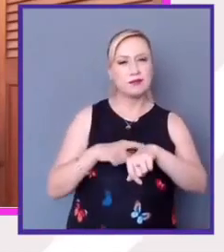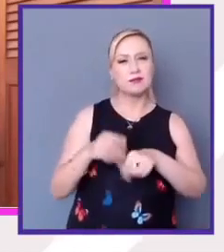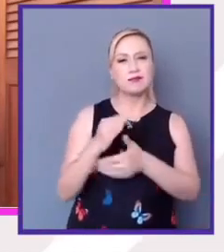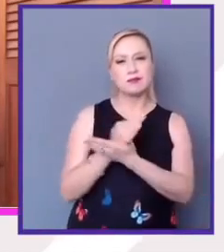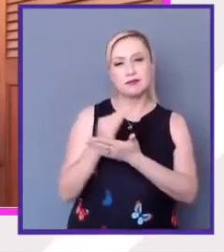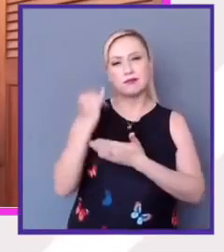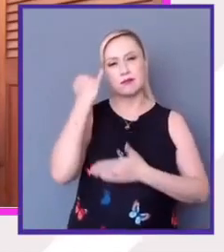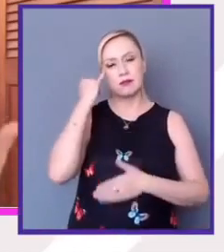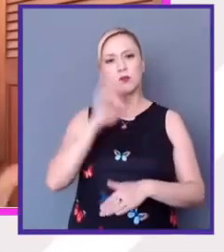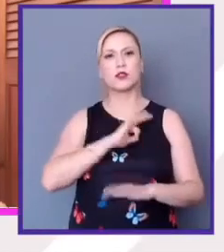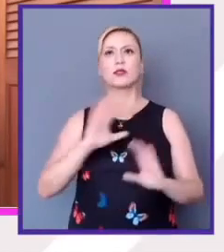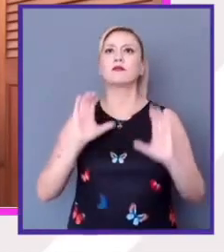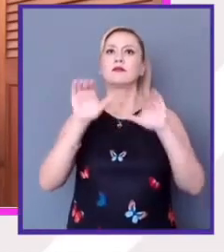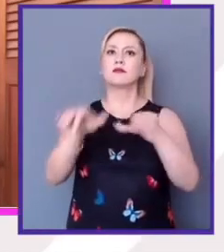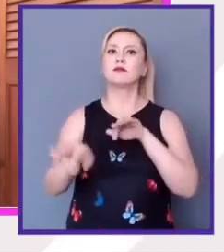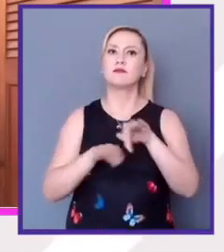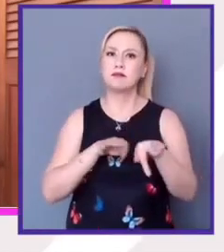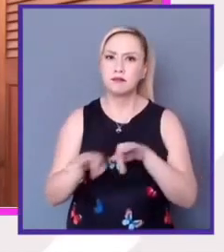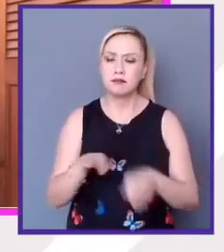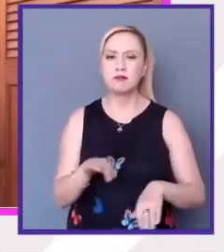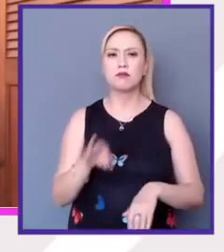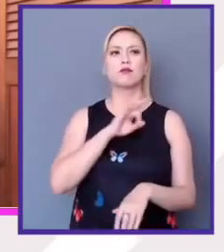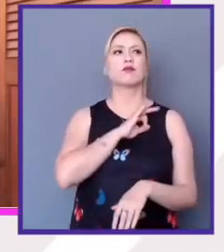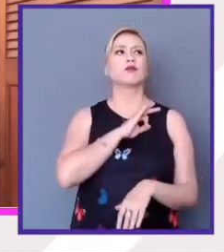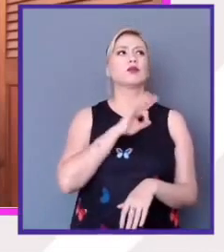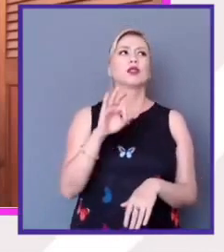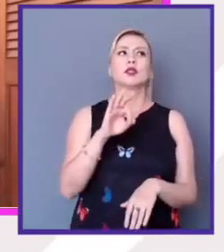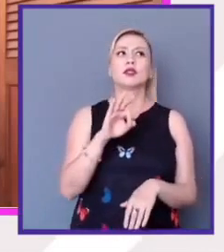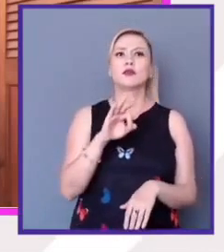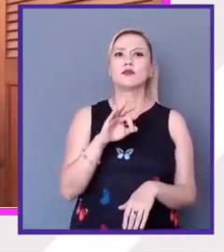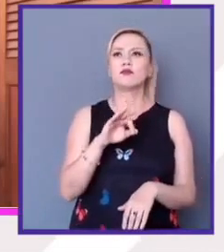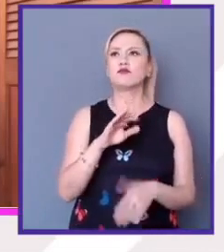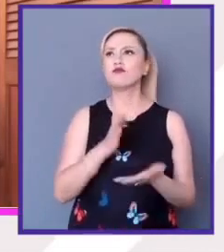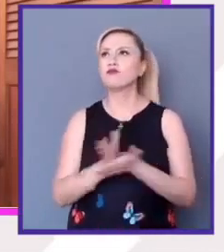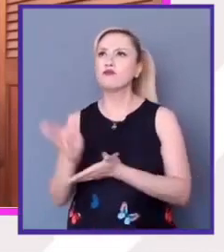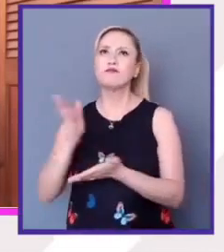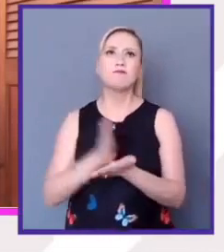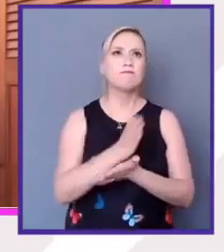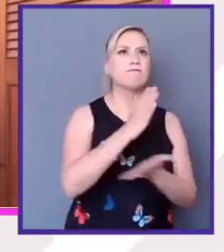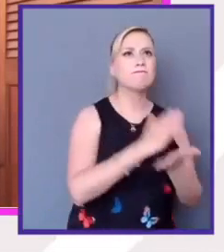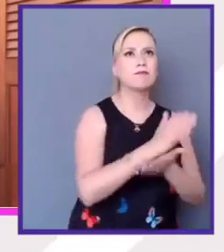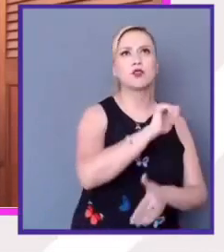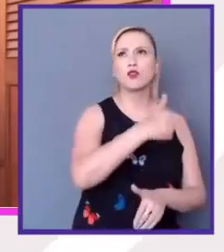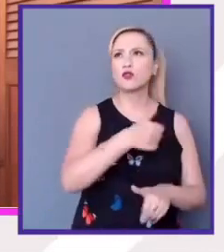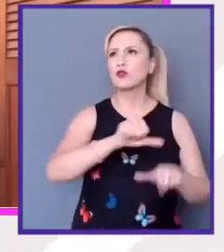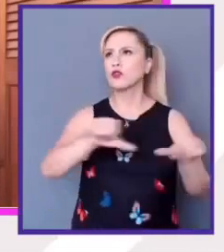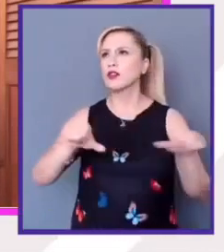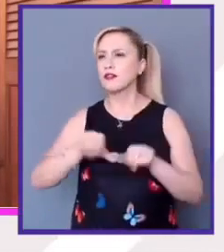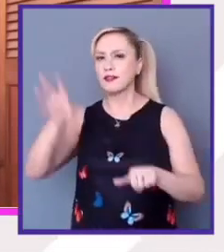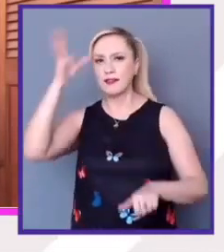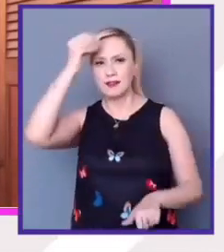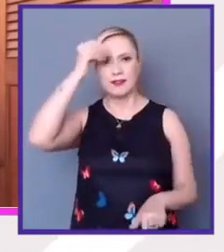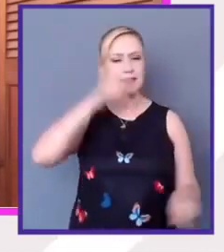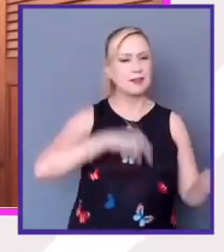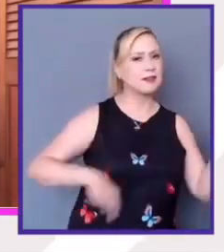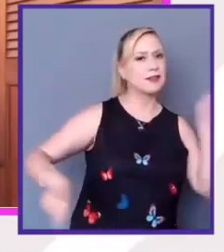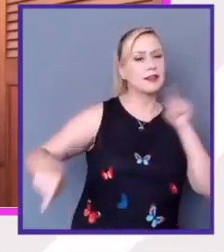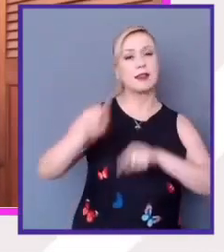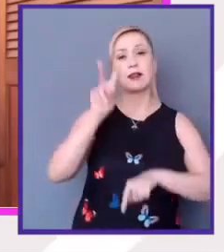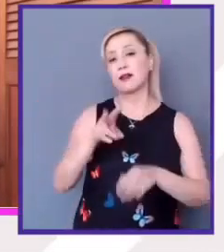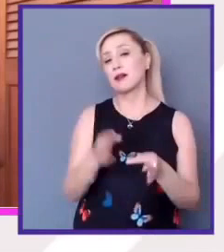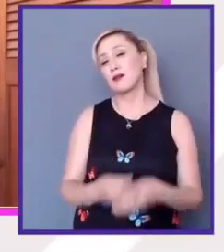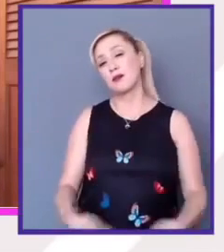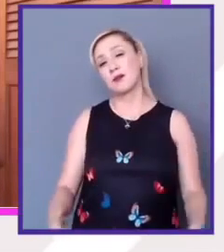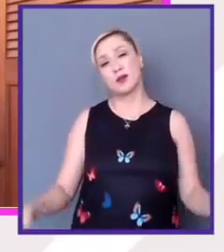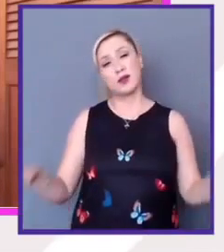en el trabajo, puedan tener mayor movilidad social, pero también, como comentábamos, ¿no? Este papel tan importante que